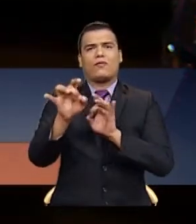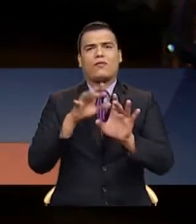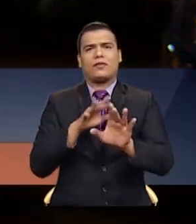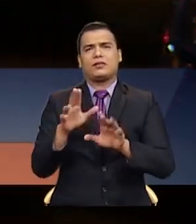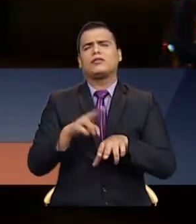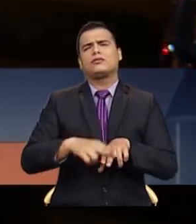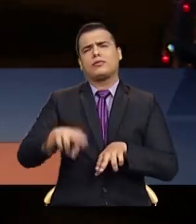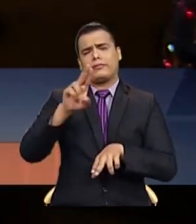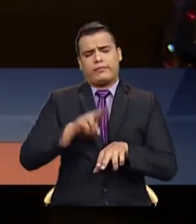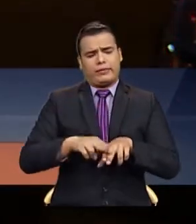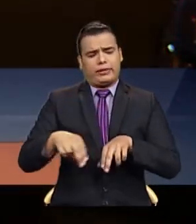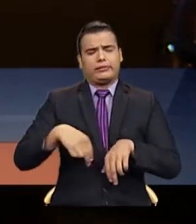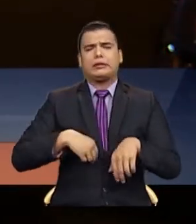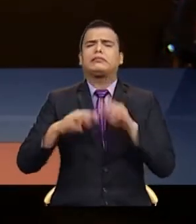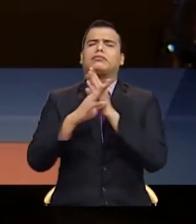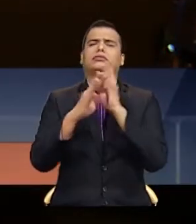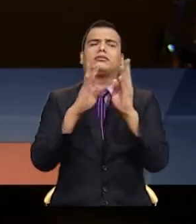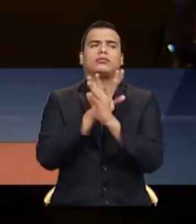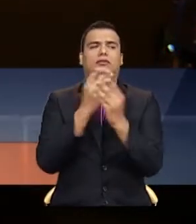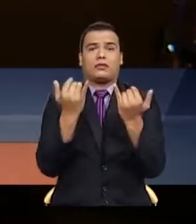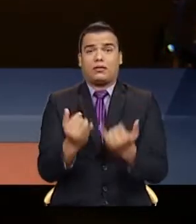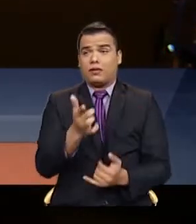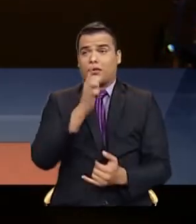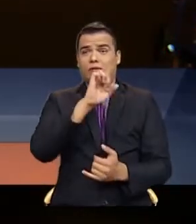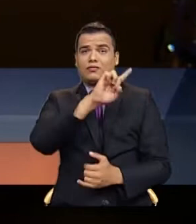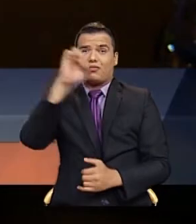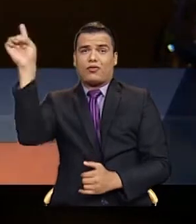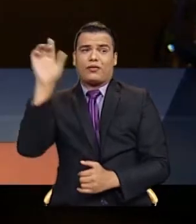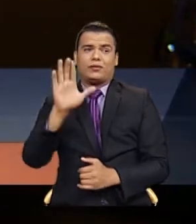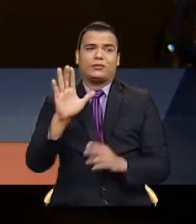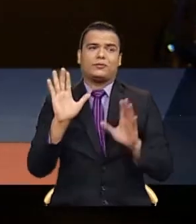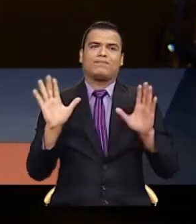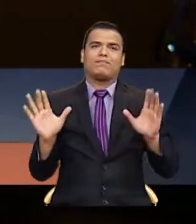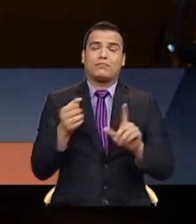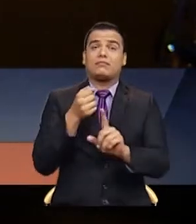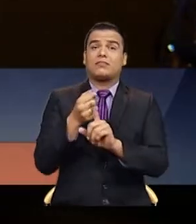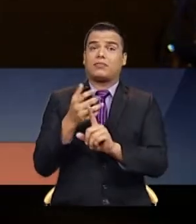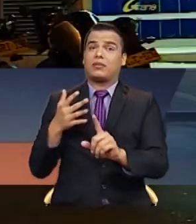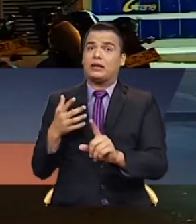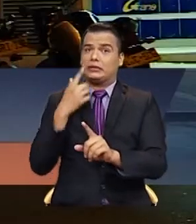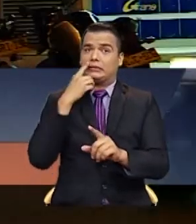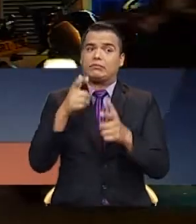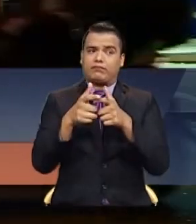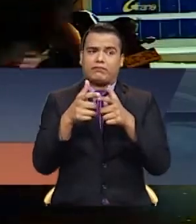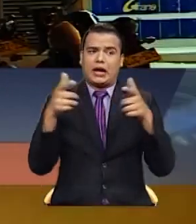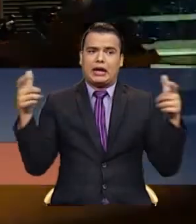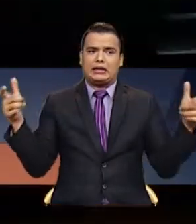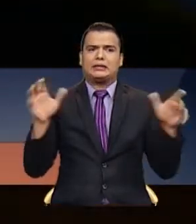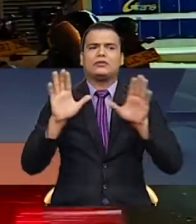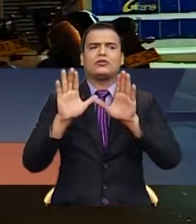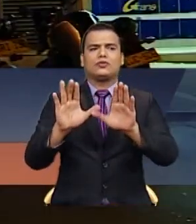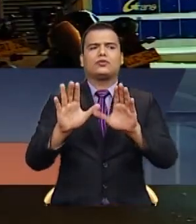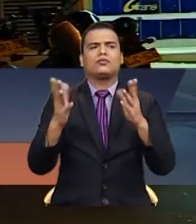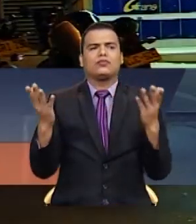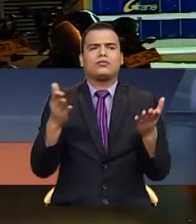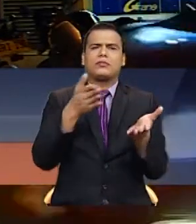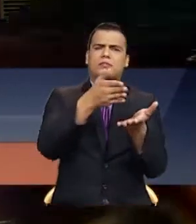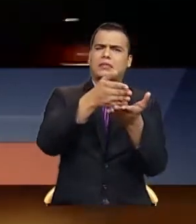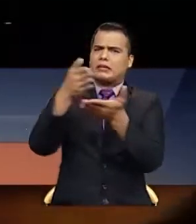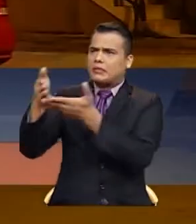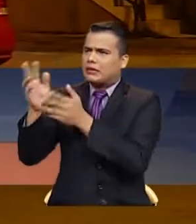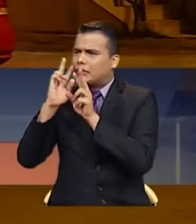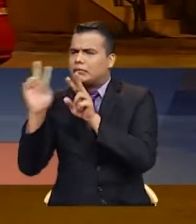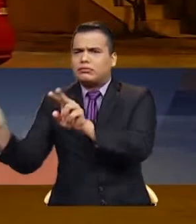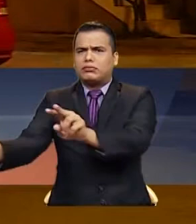muy concurrido, pero hoy con esta medida de ley seca, pues el impacto es notorio. Hemos hecho precisamente un recorrido y